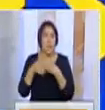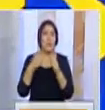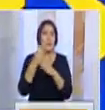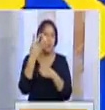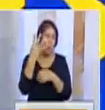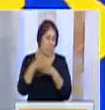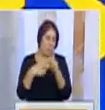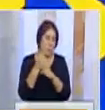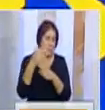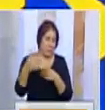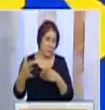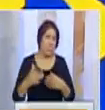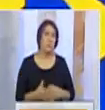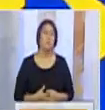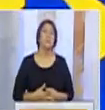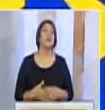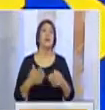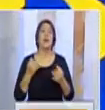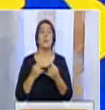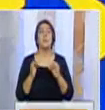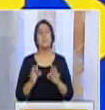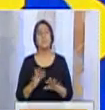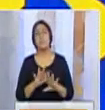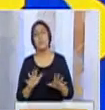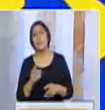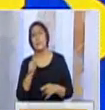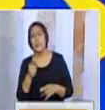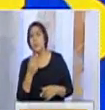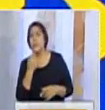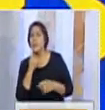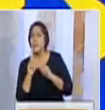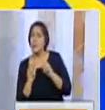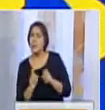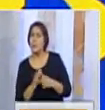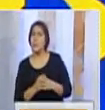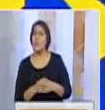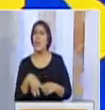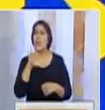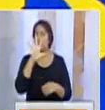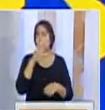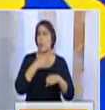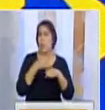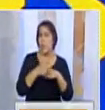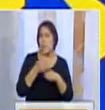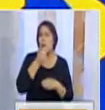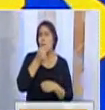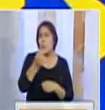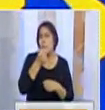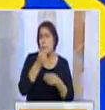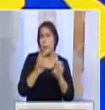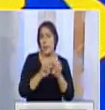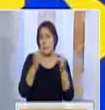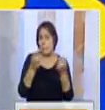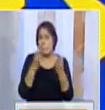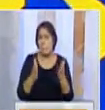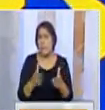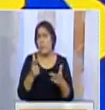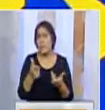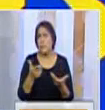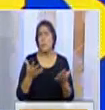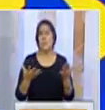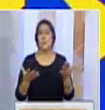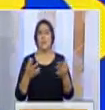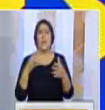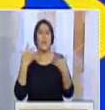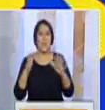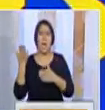Ahora bien, ya para finalizar, magistrado, se tenía contemplado para las 5 de la tarde una conferencia de prensa que estaba programada para las 12 del mediodía, pero que